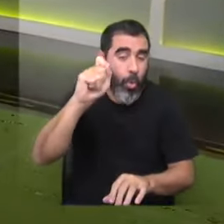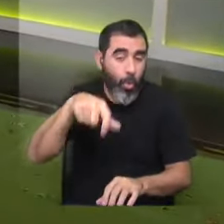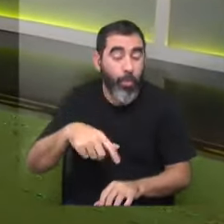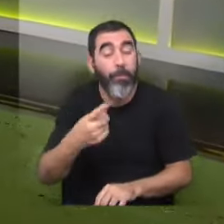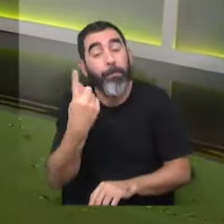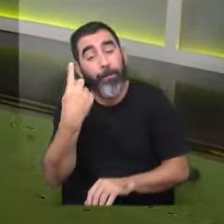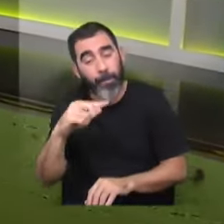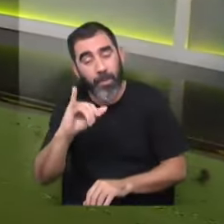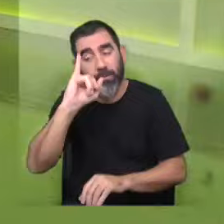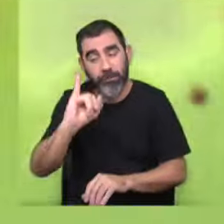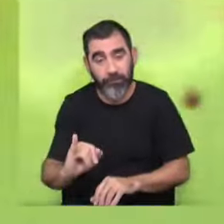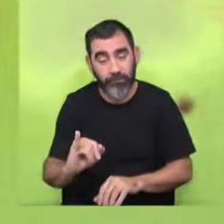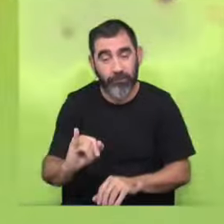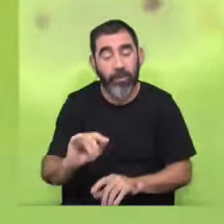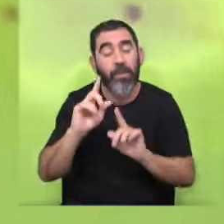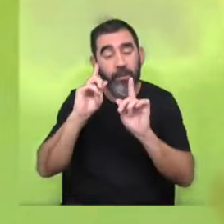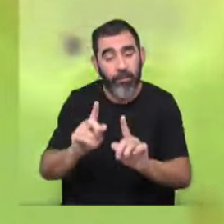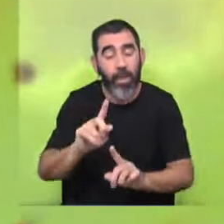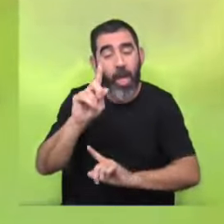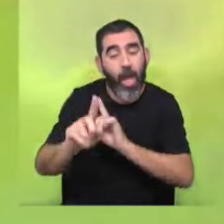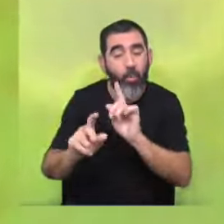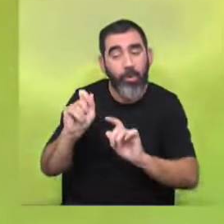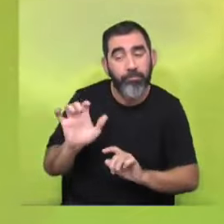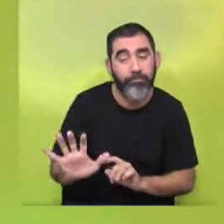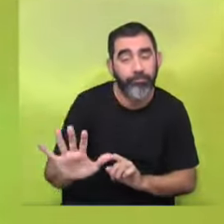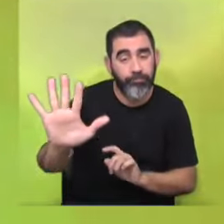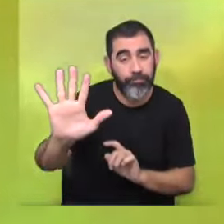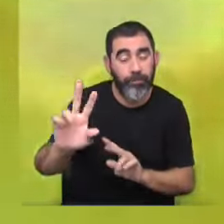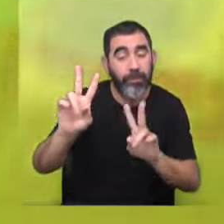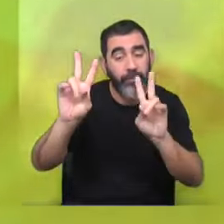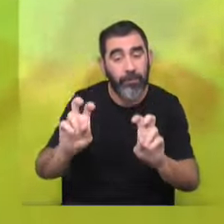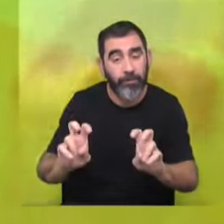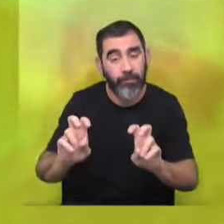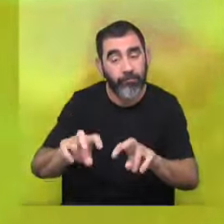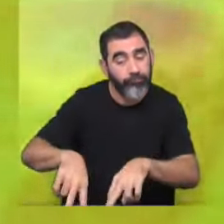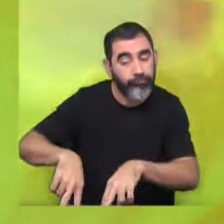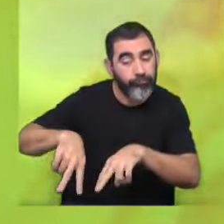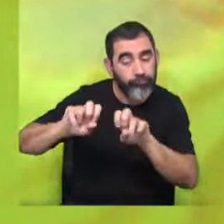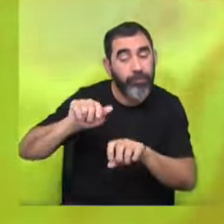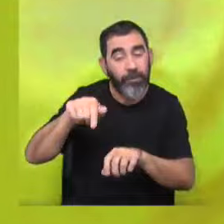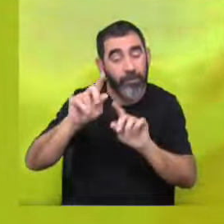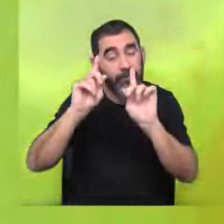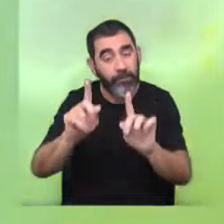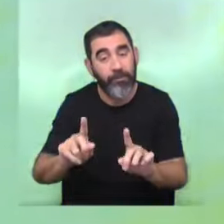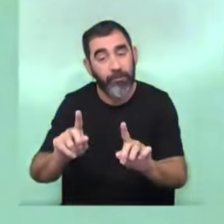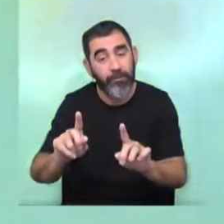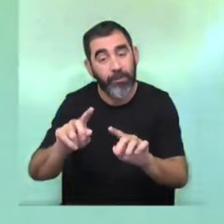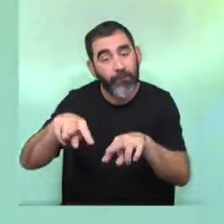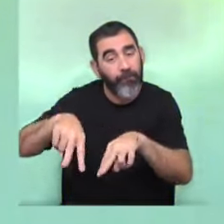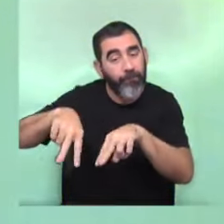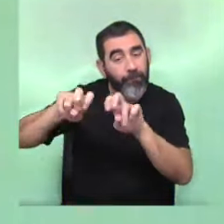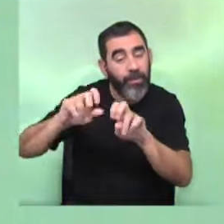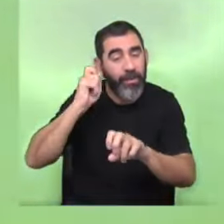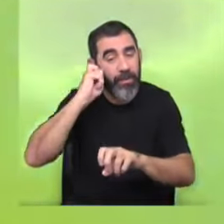pero a pesar de esto, también hay algunas particularidades en las que detenerse y allí aparece también un poco más de investigación